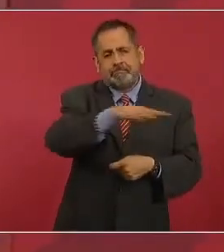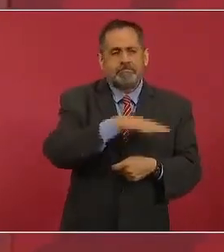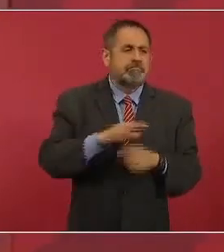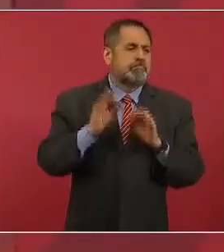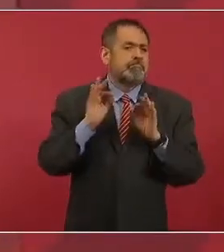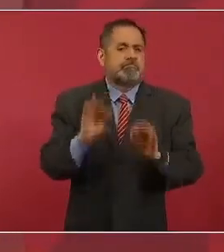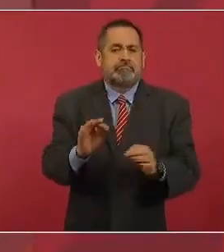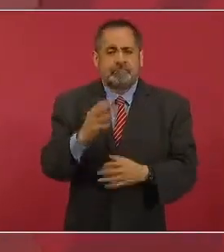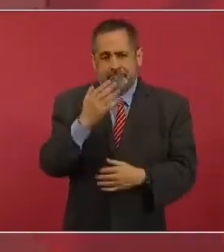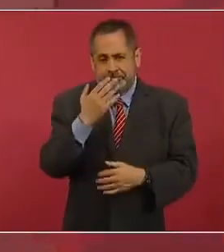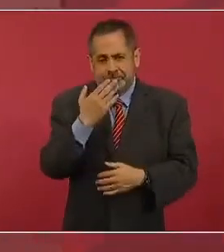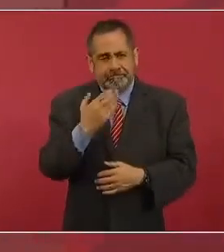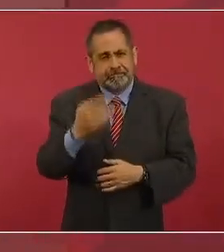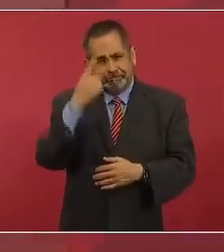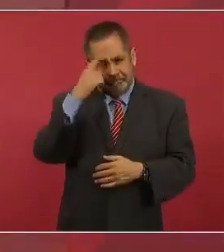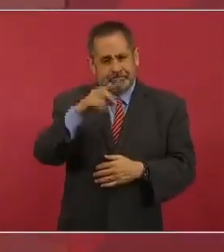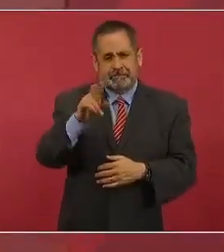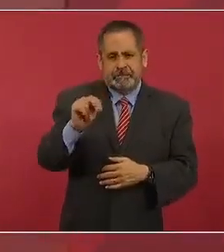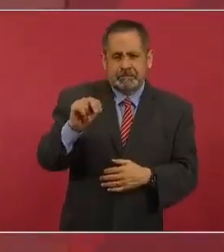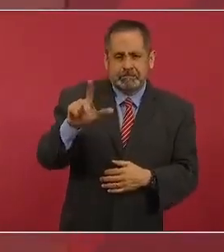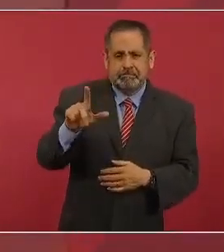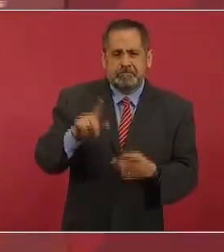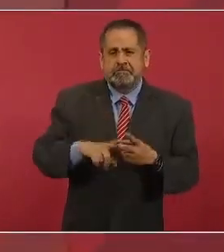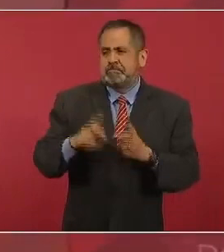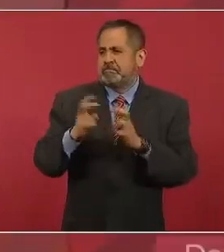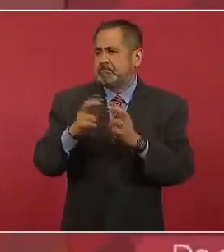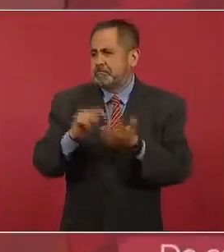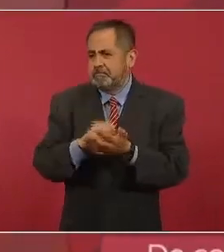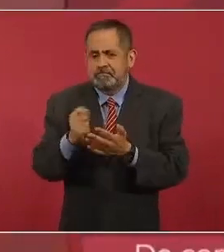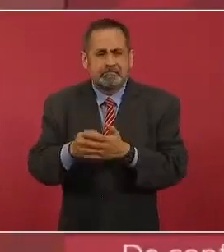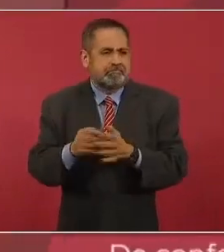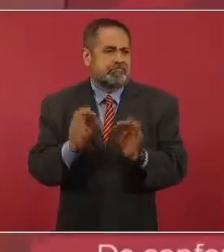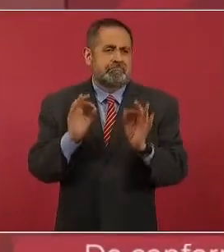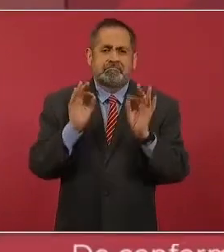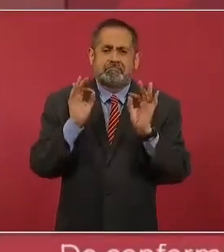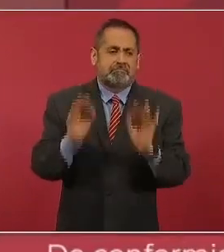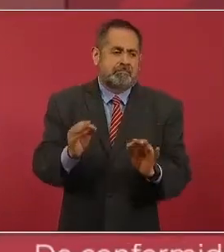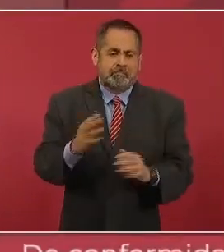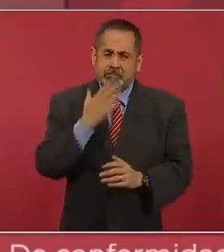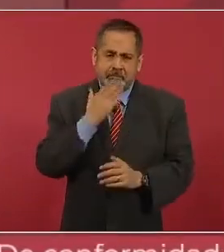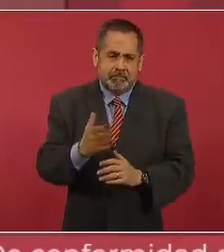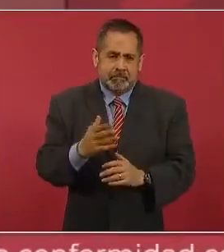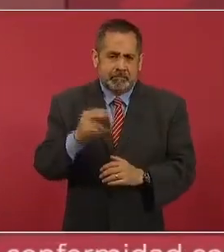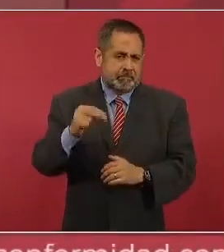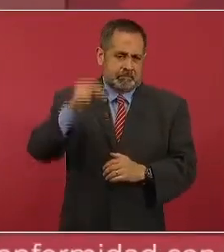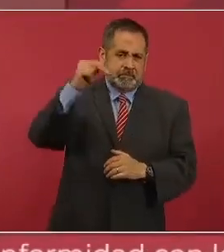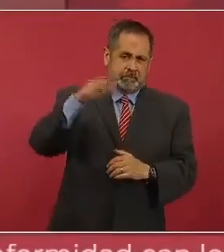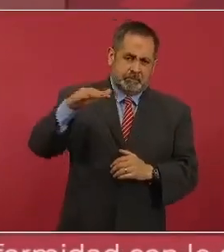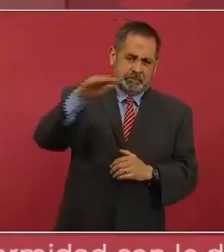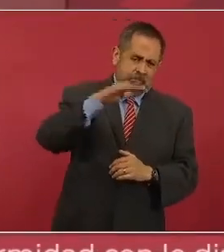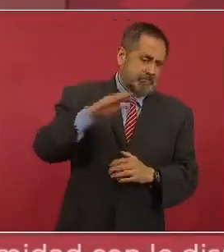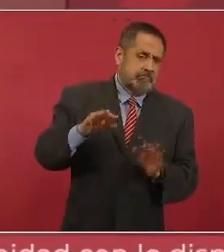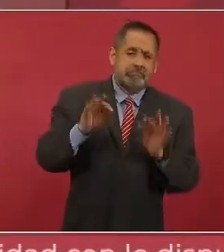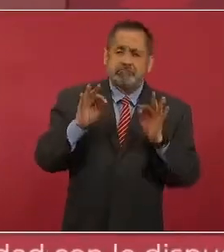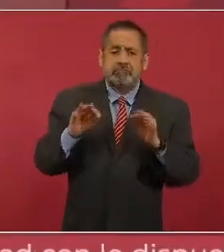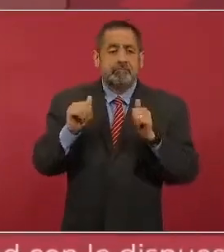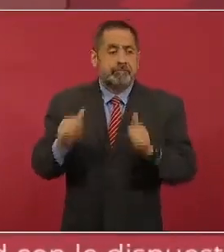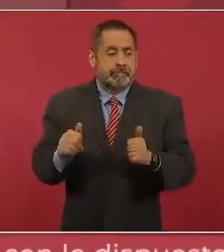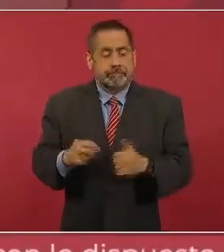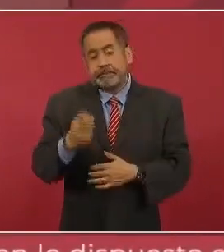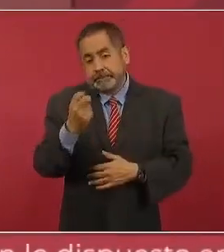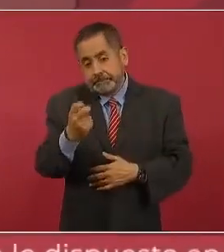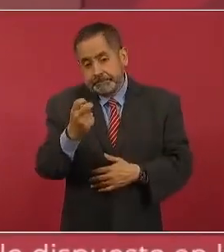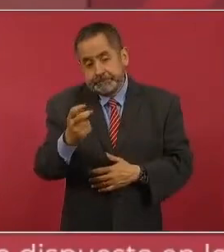la energía eléctrica a Nuevo León y a Tamaulipas y al norte. Entonces,